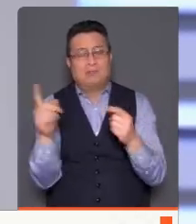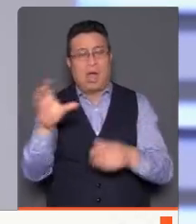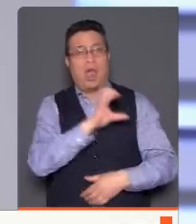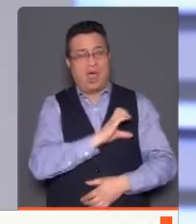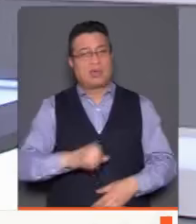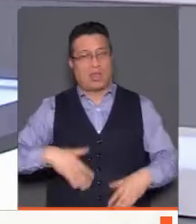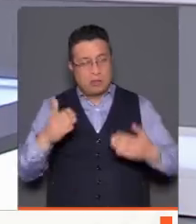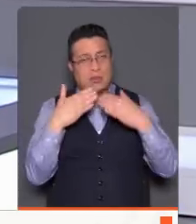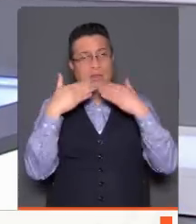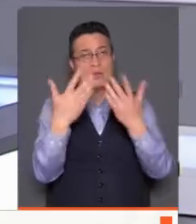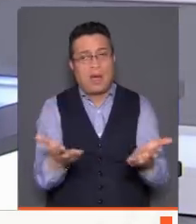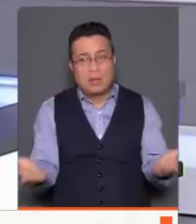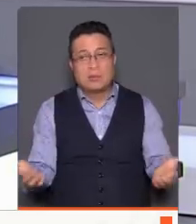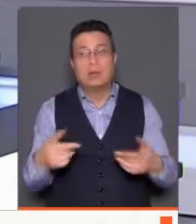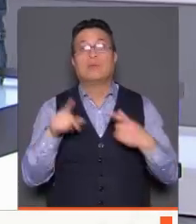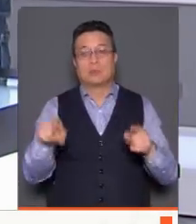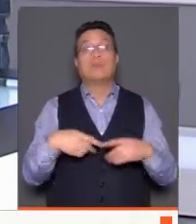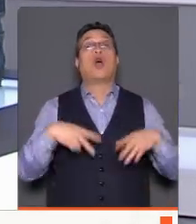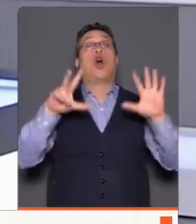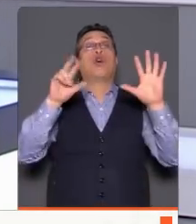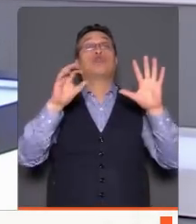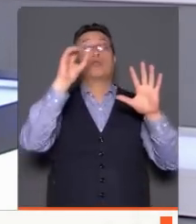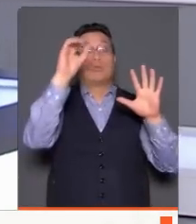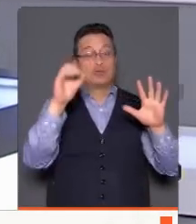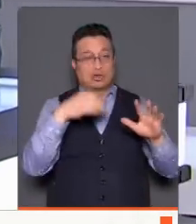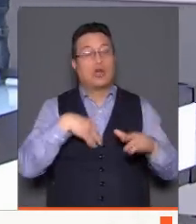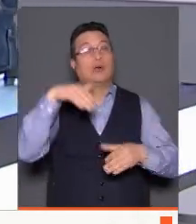Bien, porque el 80%